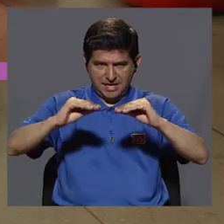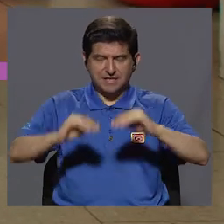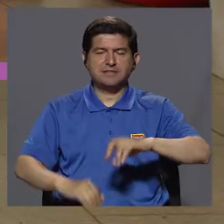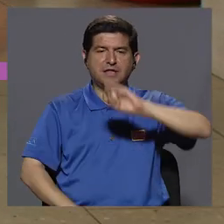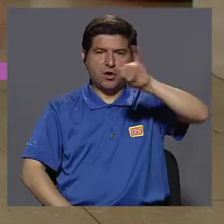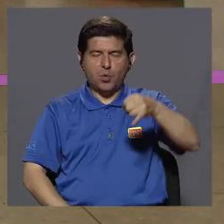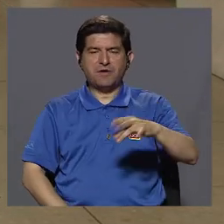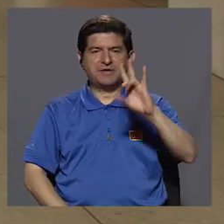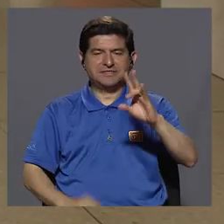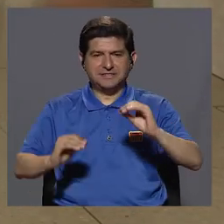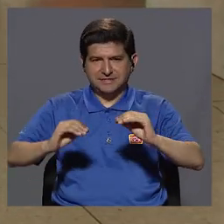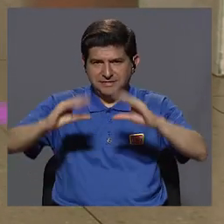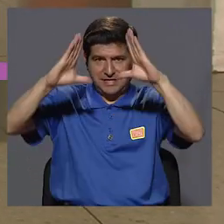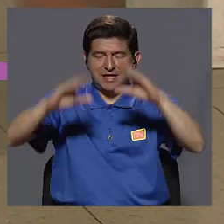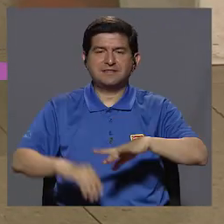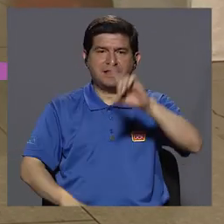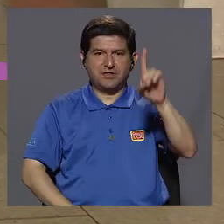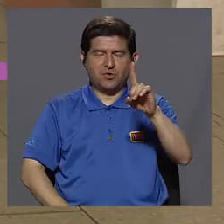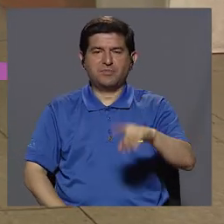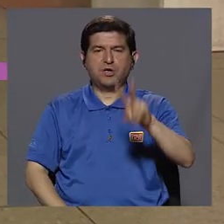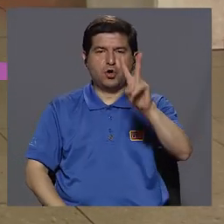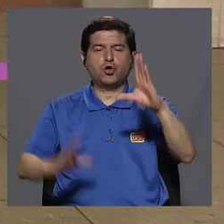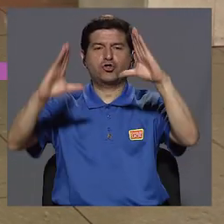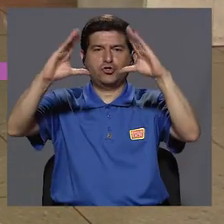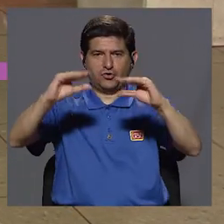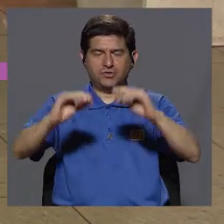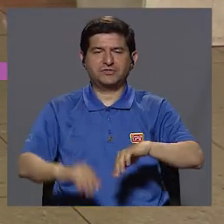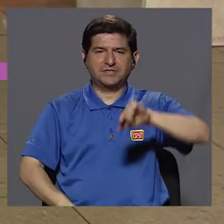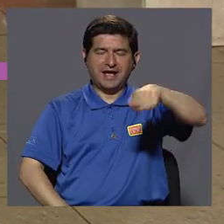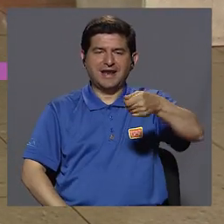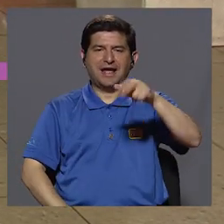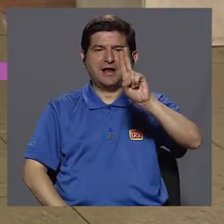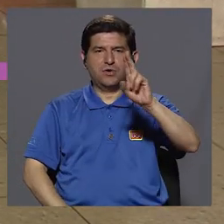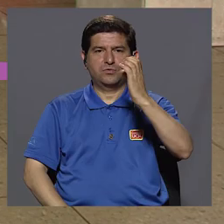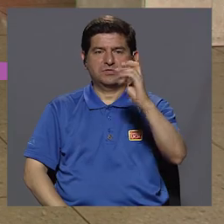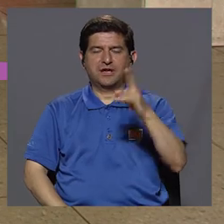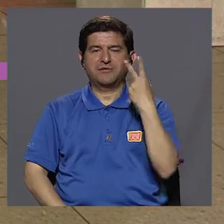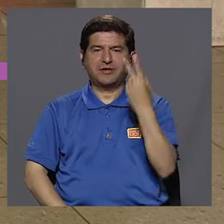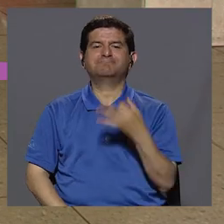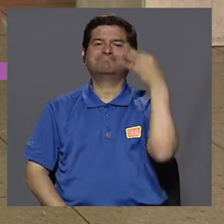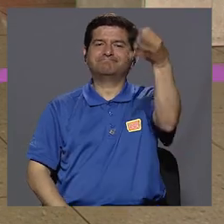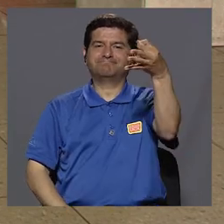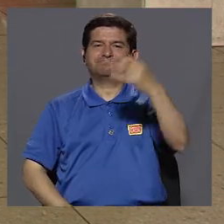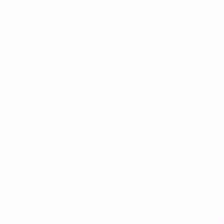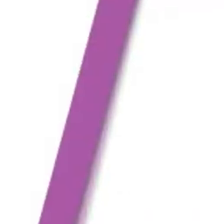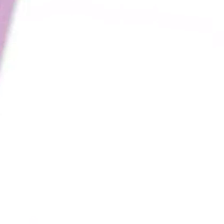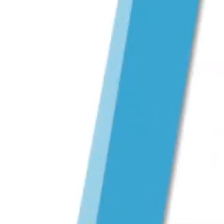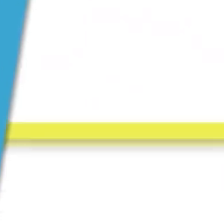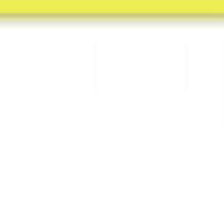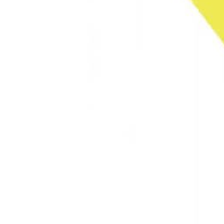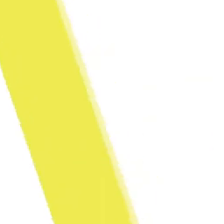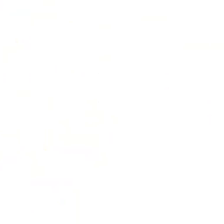los jueves a las 7 de la mañana y los domingos a las 2 de la tarde por canal loser hasta entonces